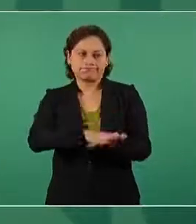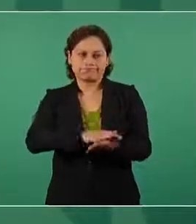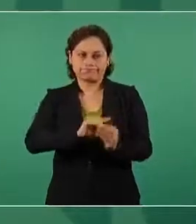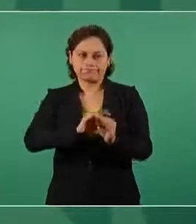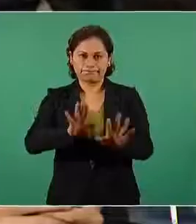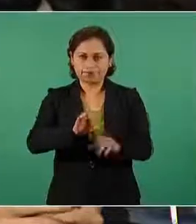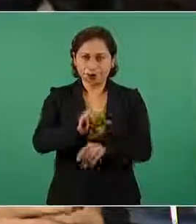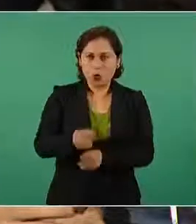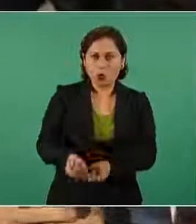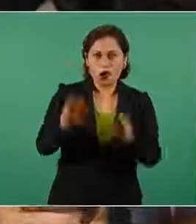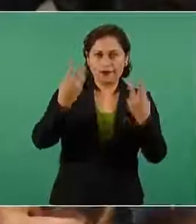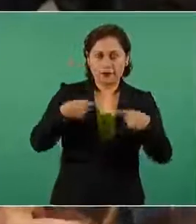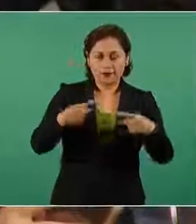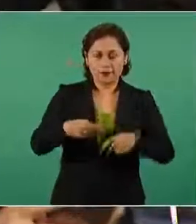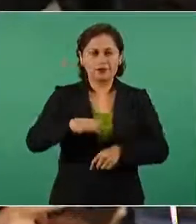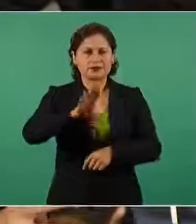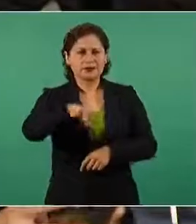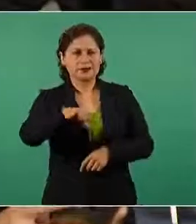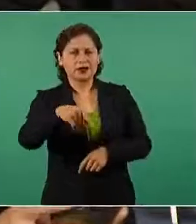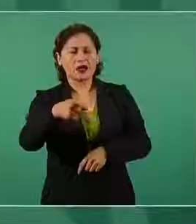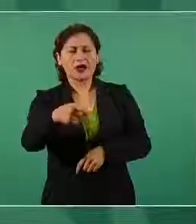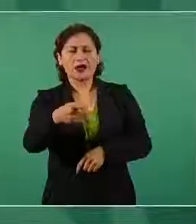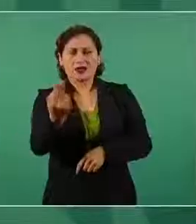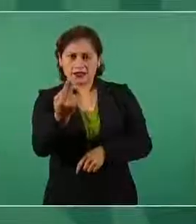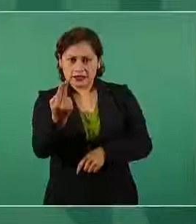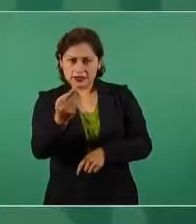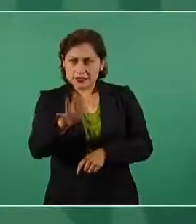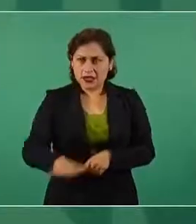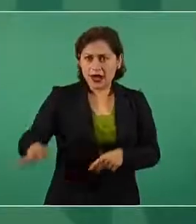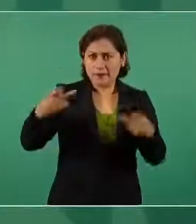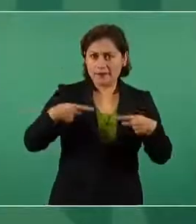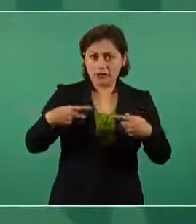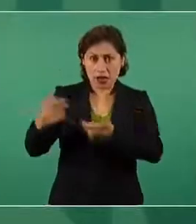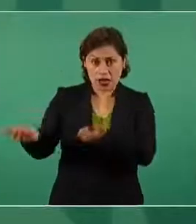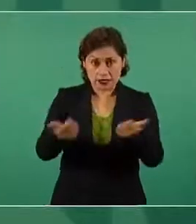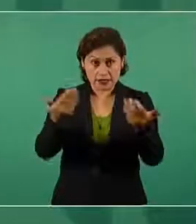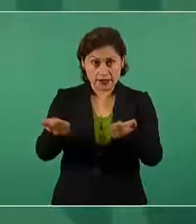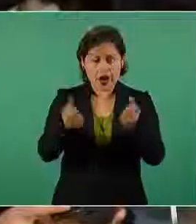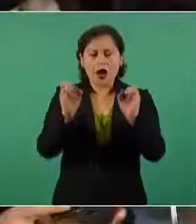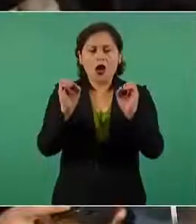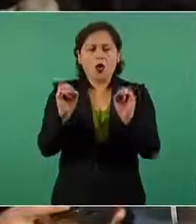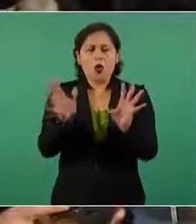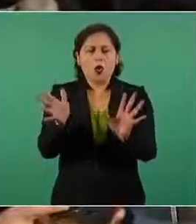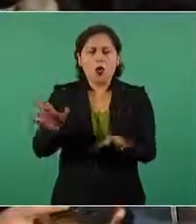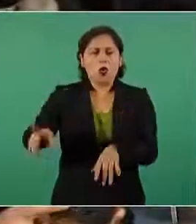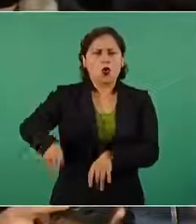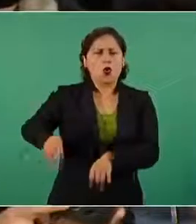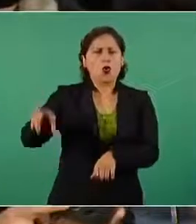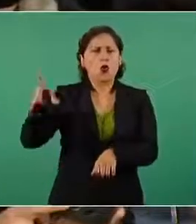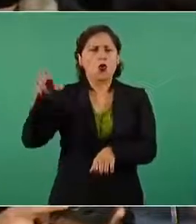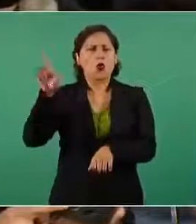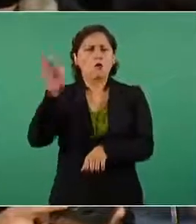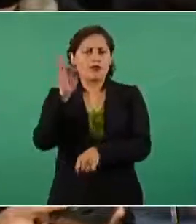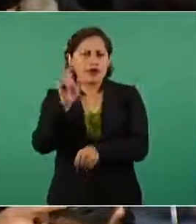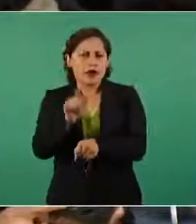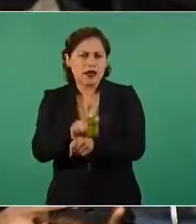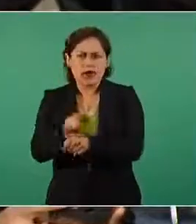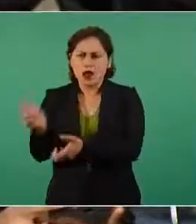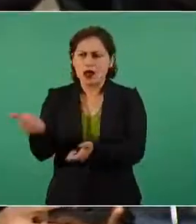personas. ¿Se requiere que la gente done algo? No. ¿O con la ayuda del gobierno federal basta? Como ya lo